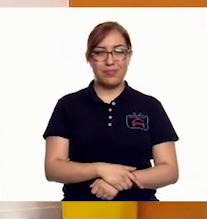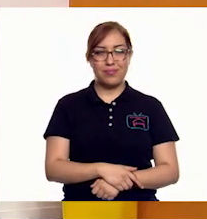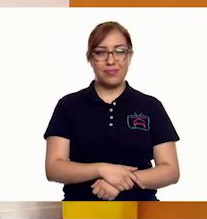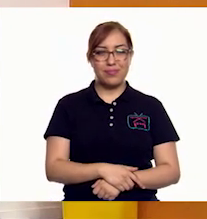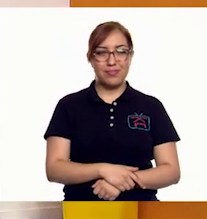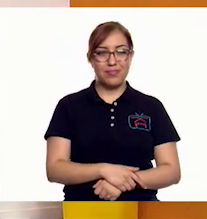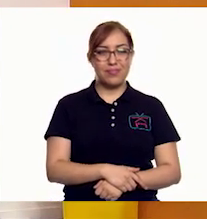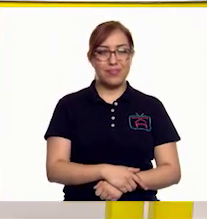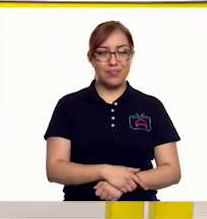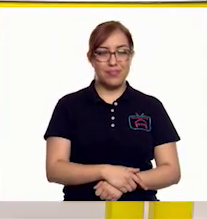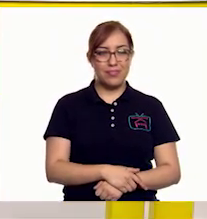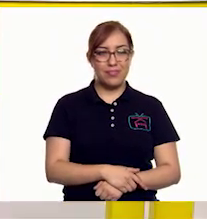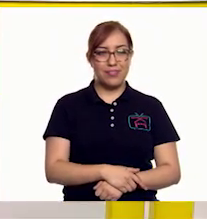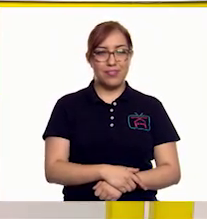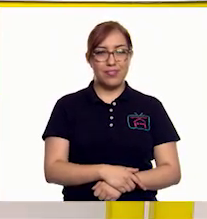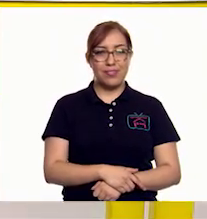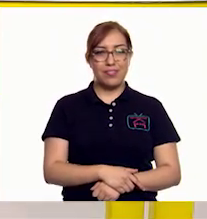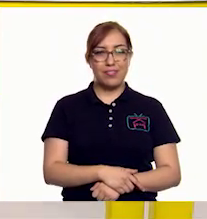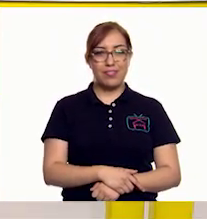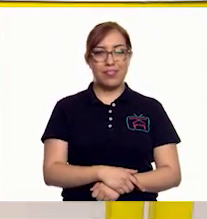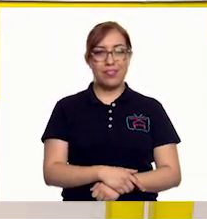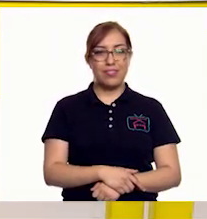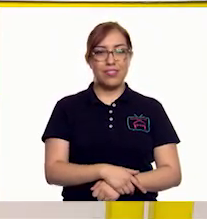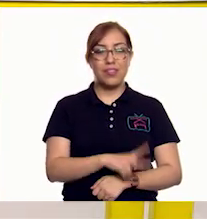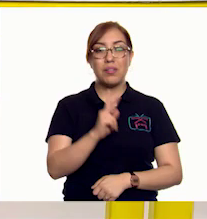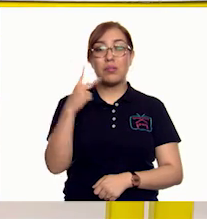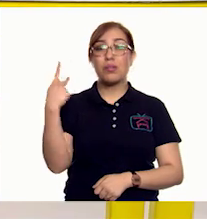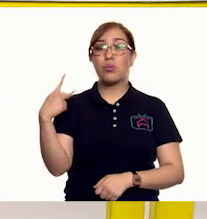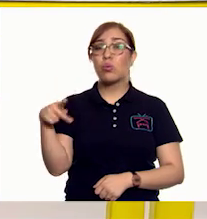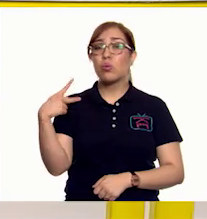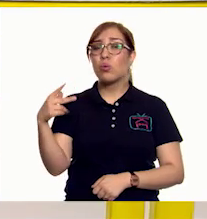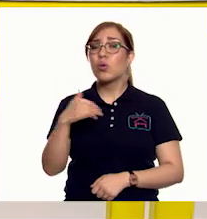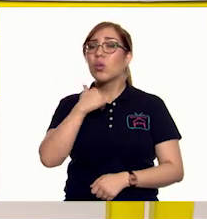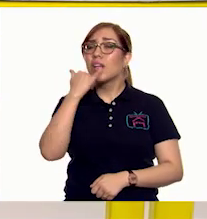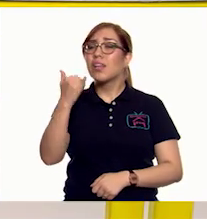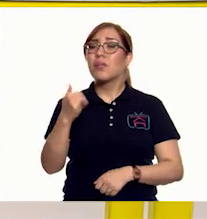Ay, vamos, muy parejas. Oye, pero la tuya dice abuela paterna. Ay, es verdad.